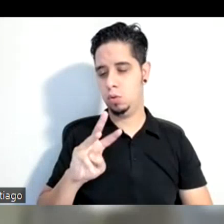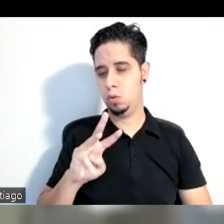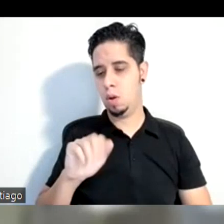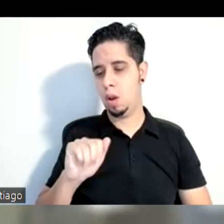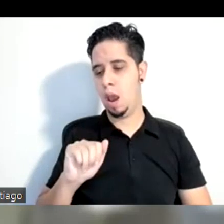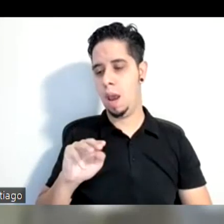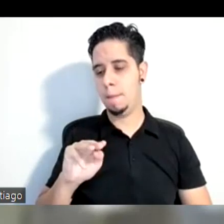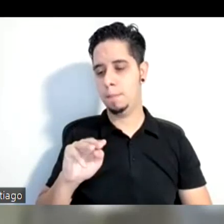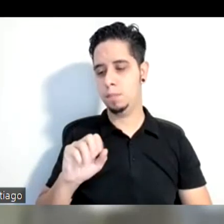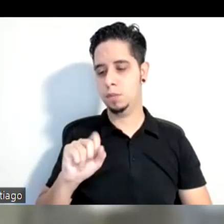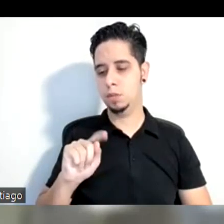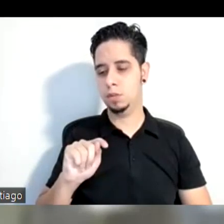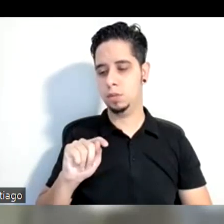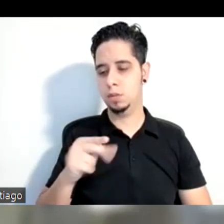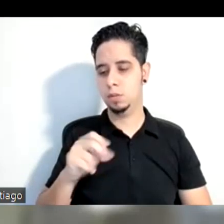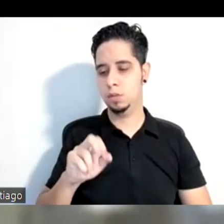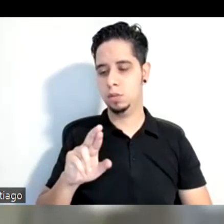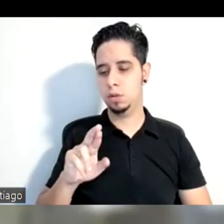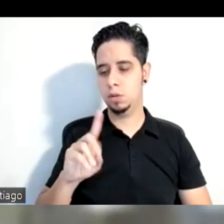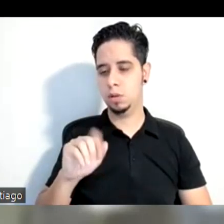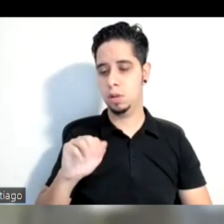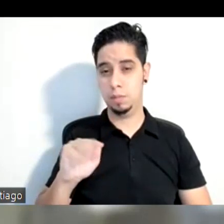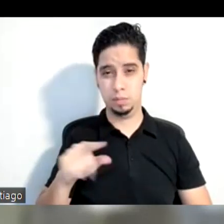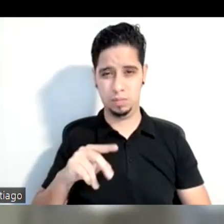New Amsterdam, sí. Trata sobre un hospital en Nueva York,